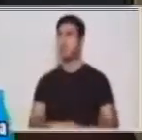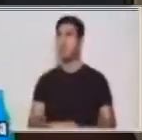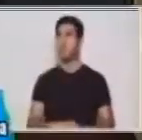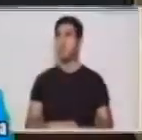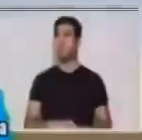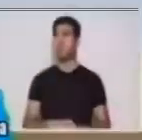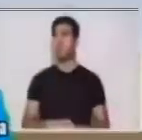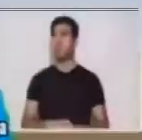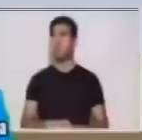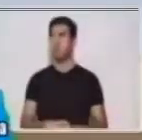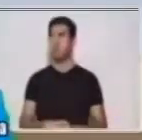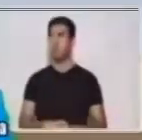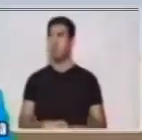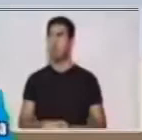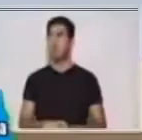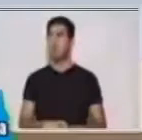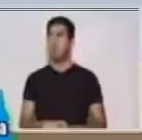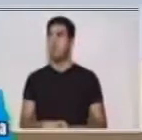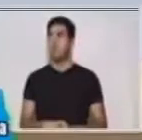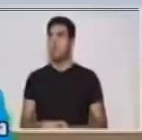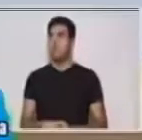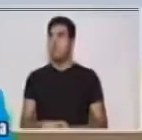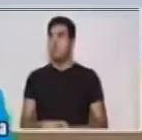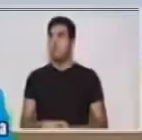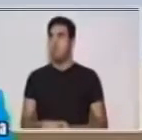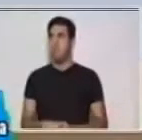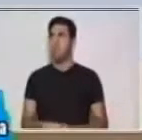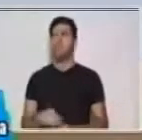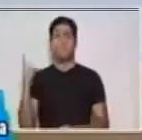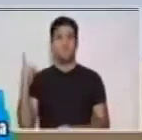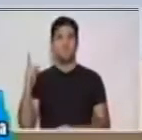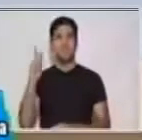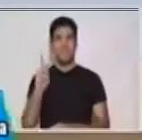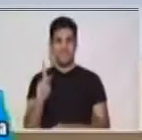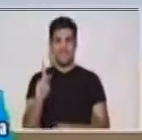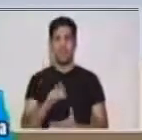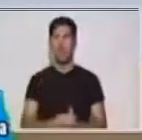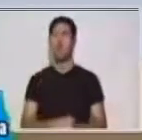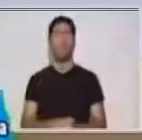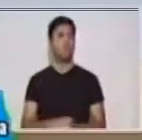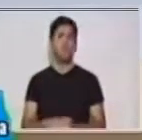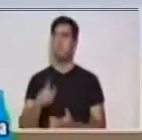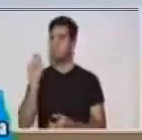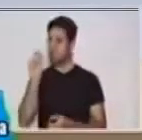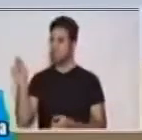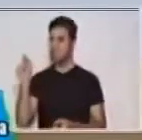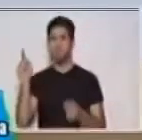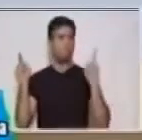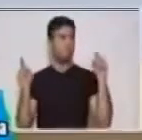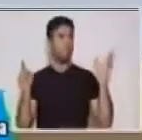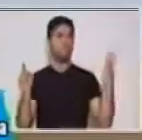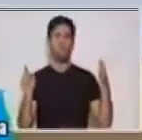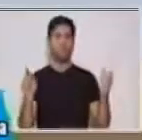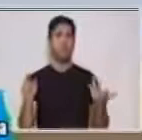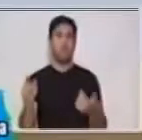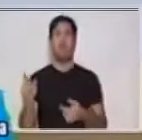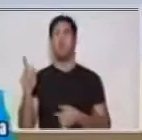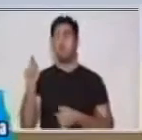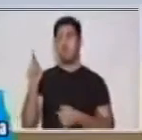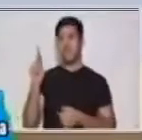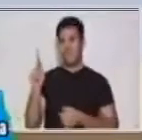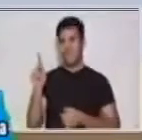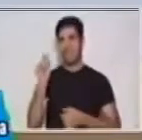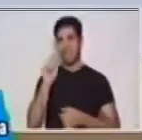I. Se recuerda, pero I no está entre estos conectores. ¿Y por qué lo subrayó? Bueno, lo